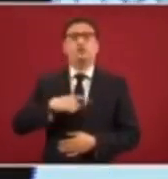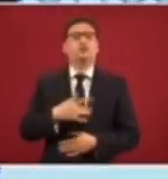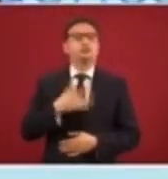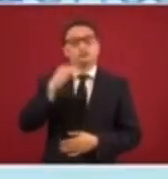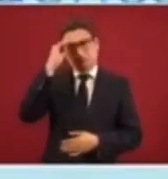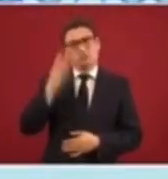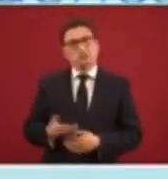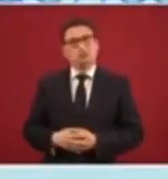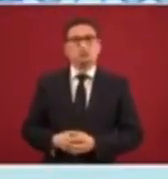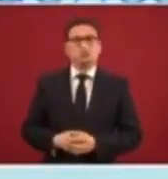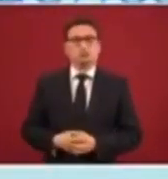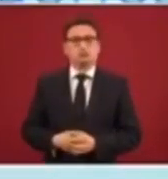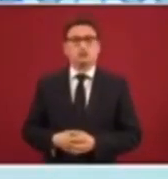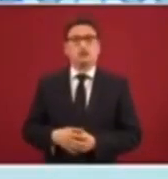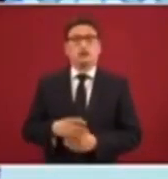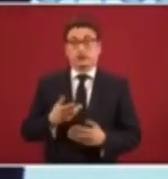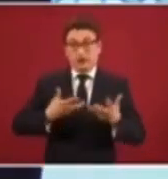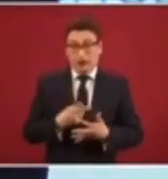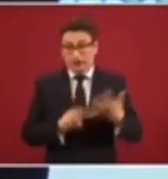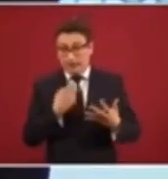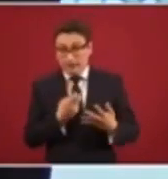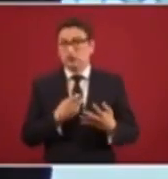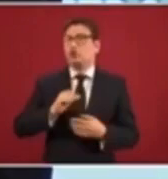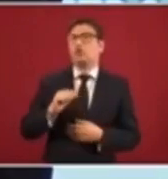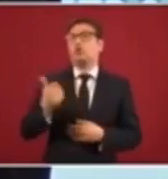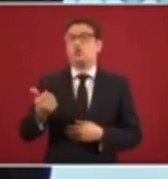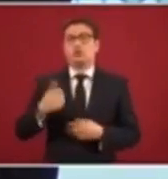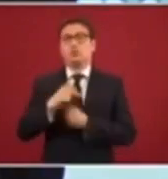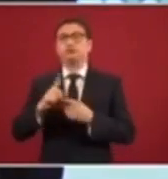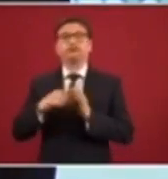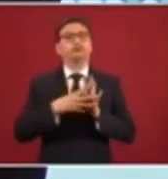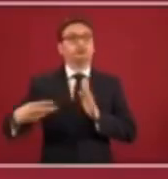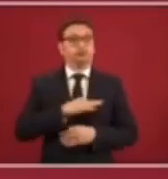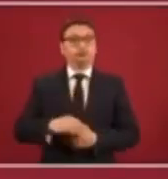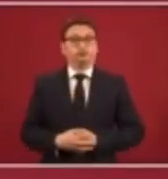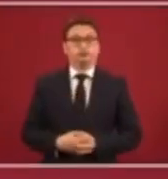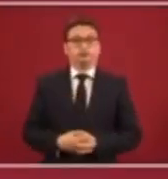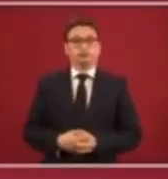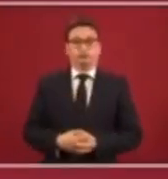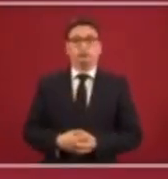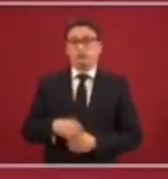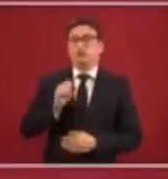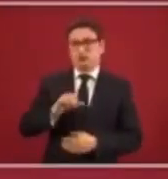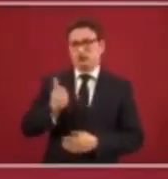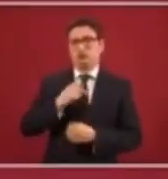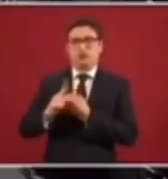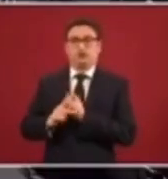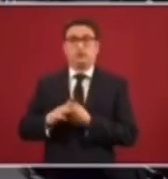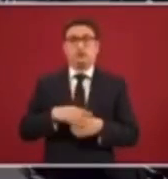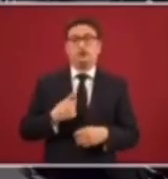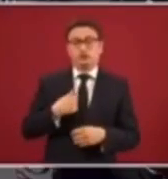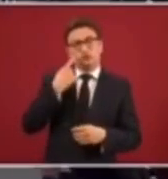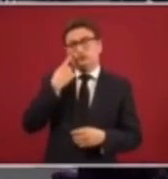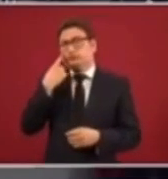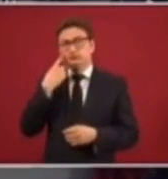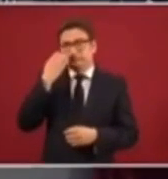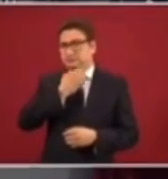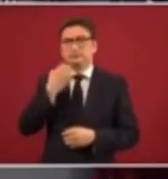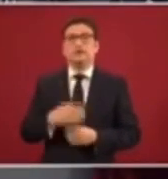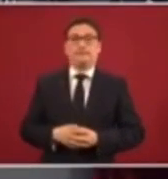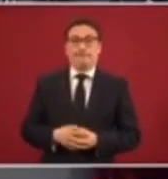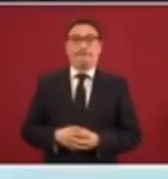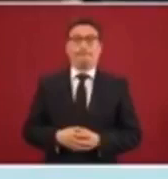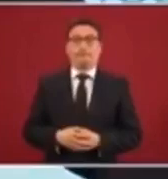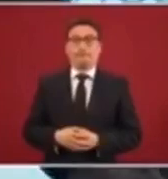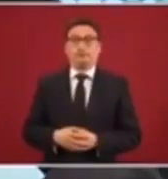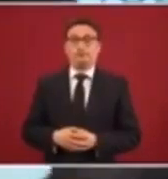pensando que va a ser un modelo a seguir. ¿En otros países? Para otros países. Porque lo que estoy viendo es que